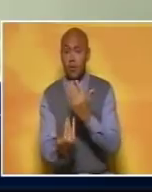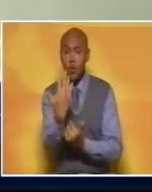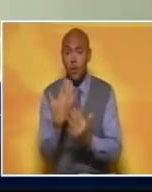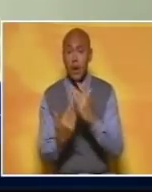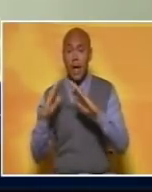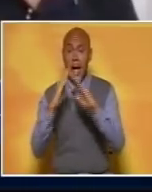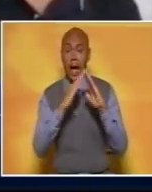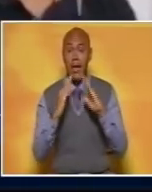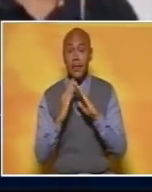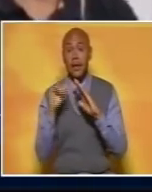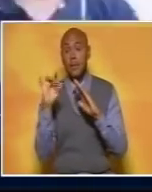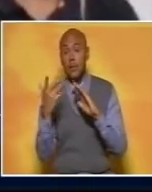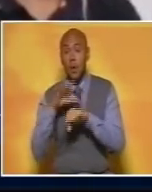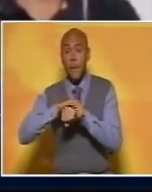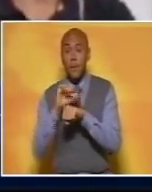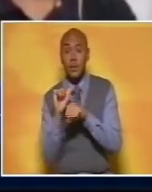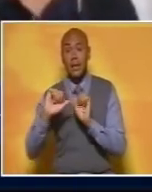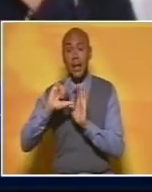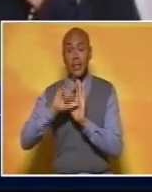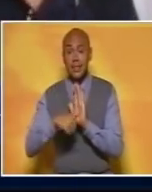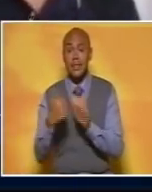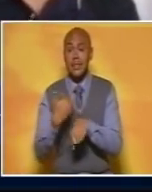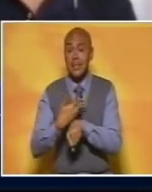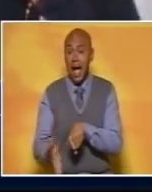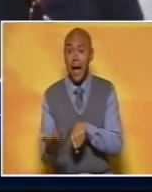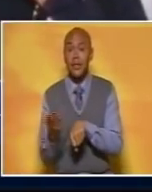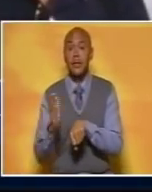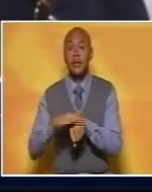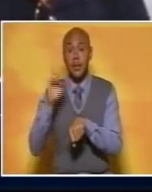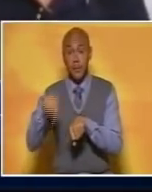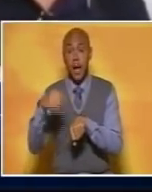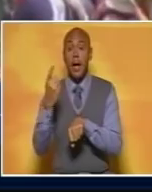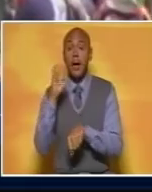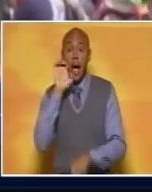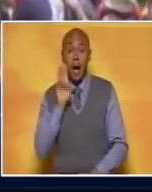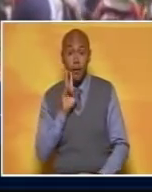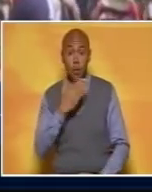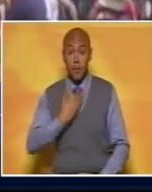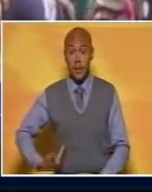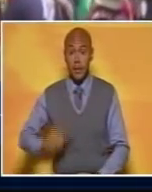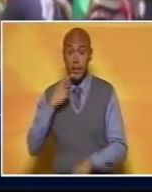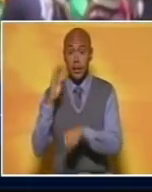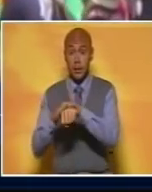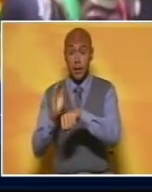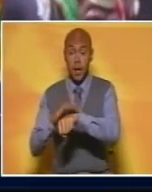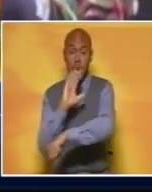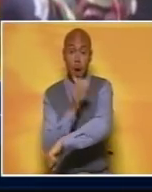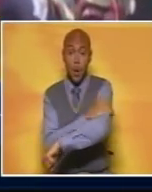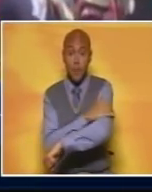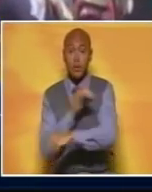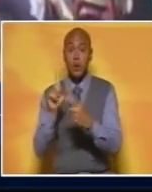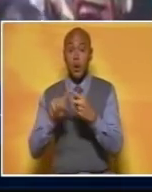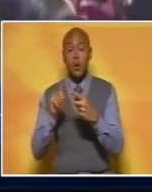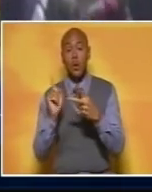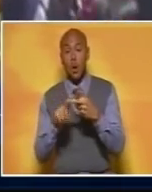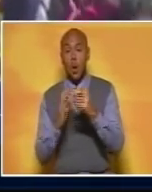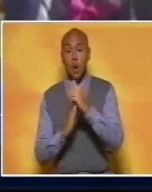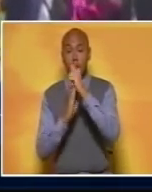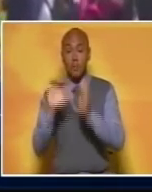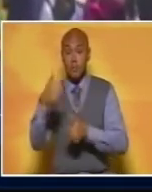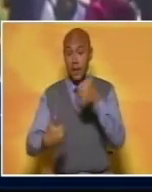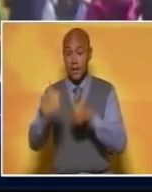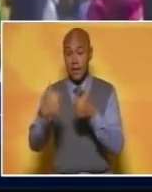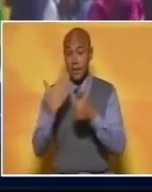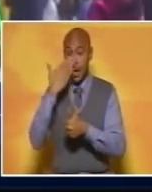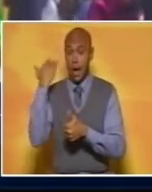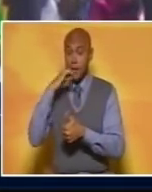de la policía, que tardó en actuar. Por su parte, Morales instó a los opositores Carlos Mesa y su contrincante en las presidenciales y